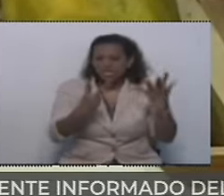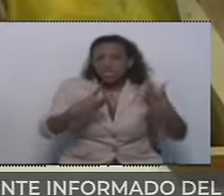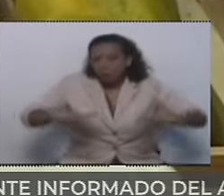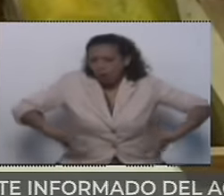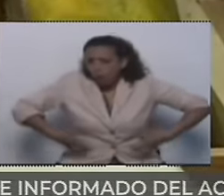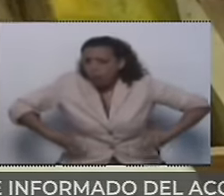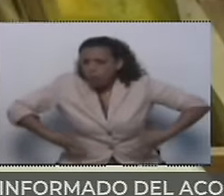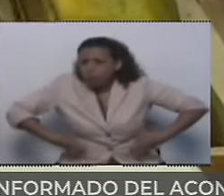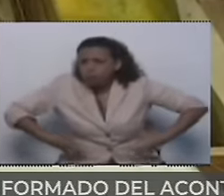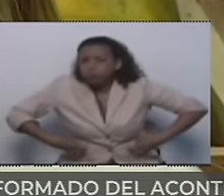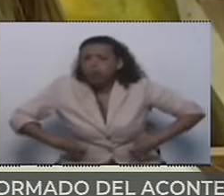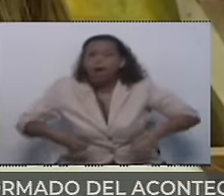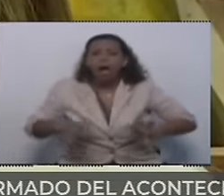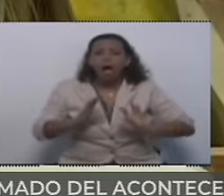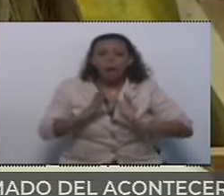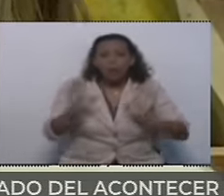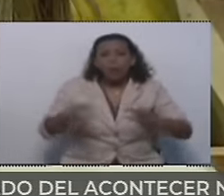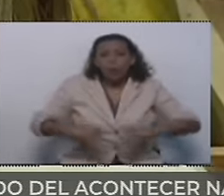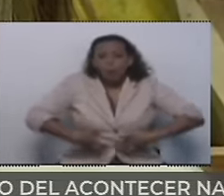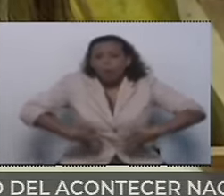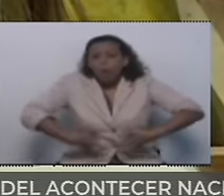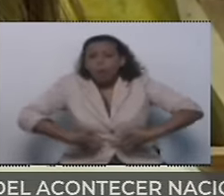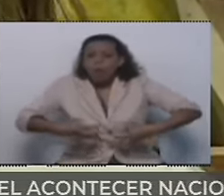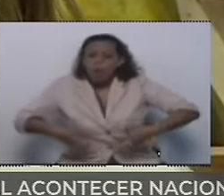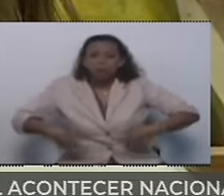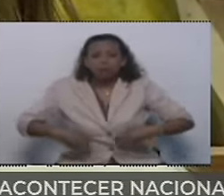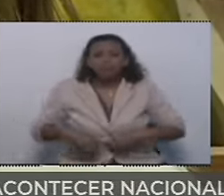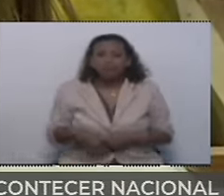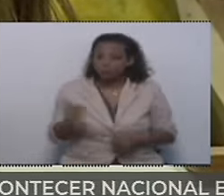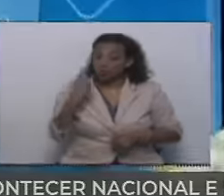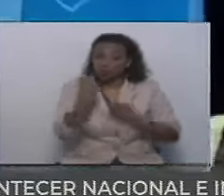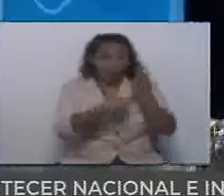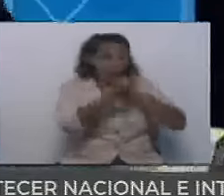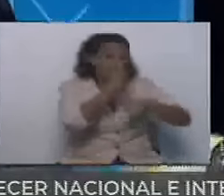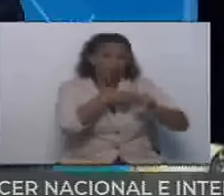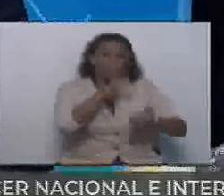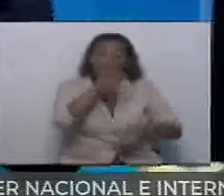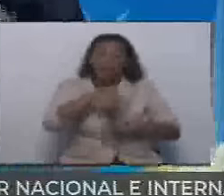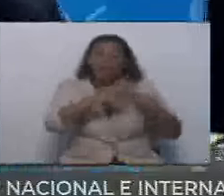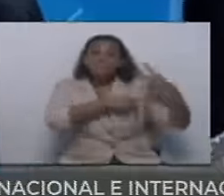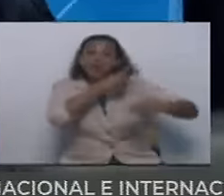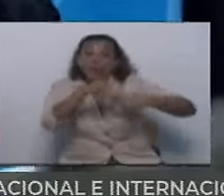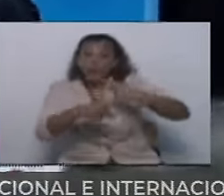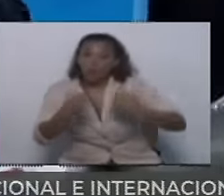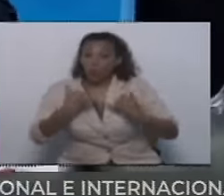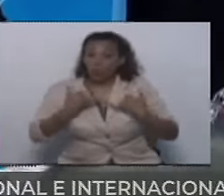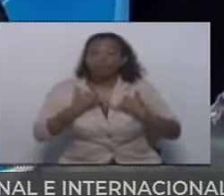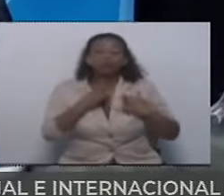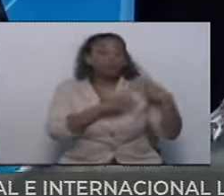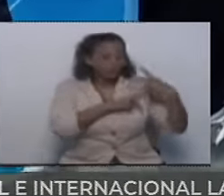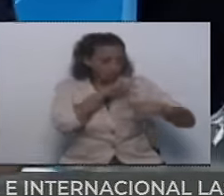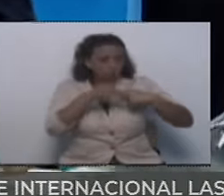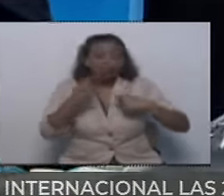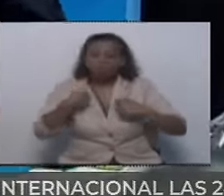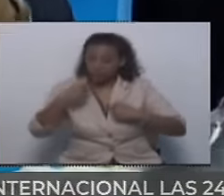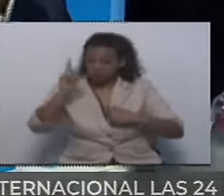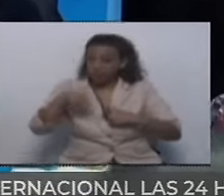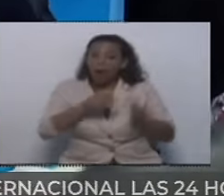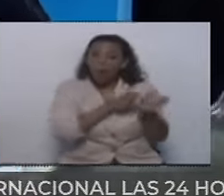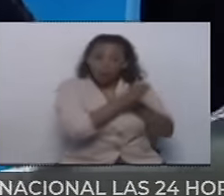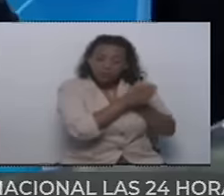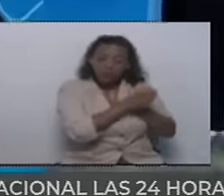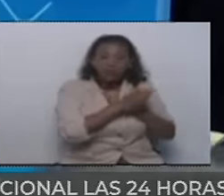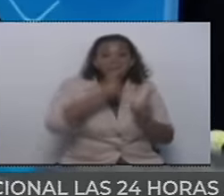ovejos. Y bueno, vamos a experimentar. O sea que tú nada más no eres comerciante, sino eres productora. Soy productora, qué sí, bueno, señor. Qué bueno, mira, qué